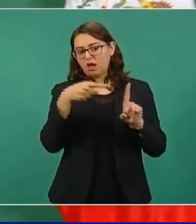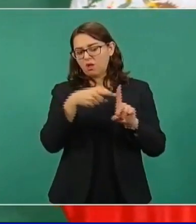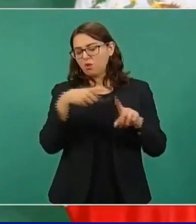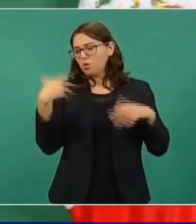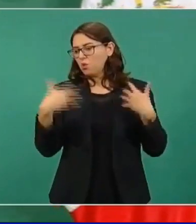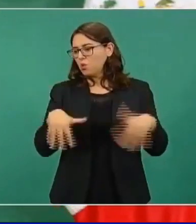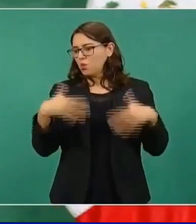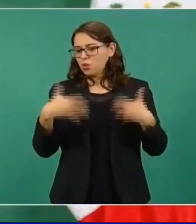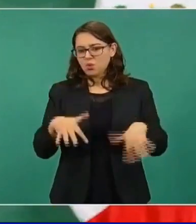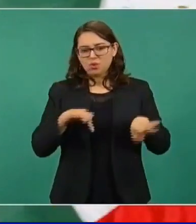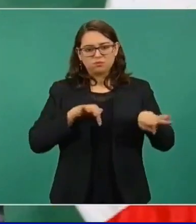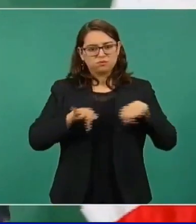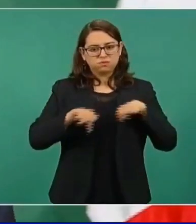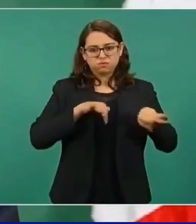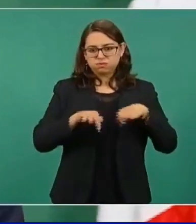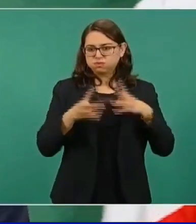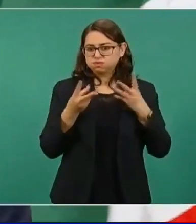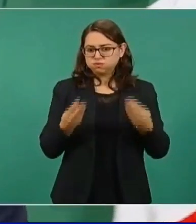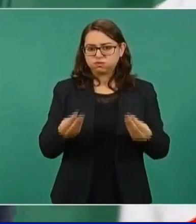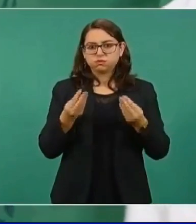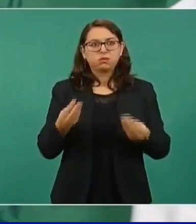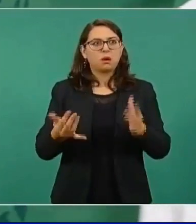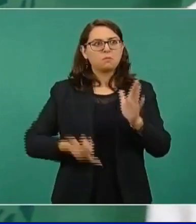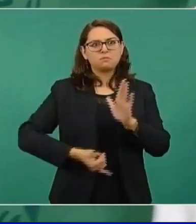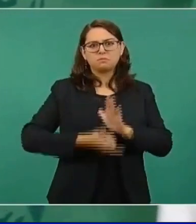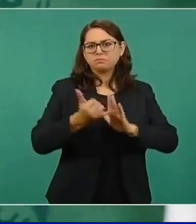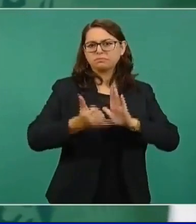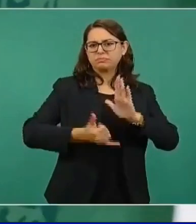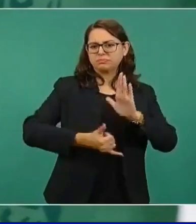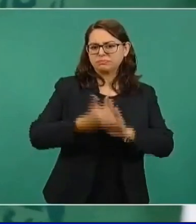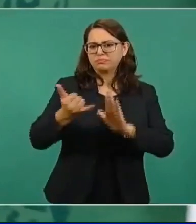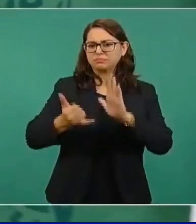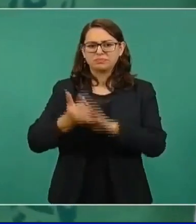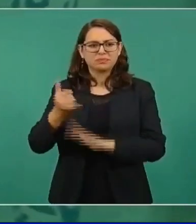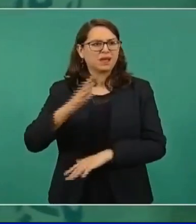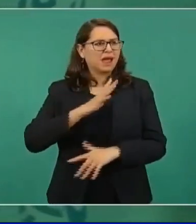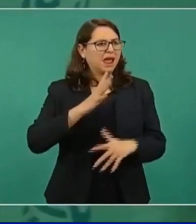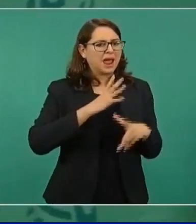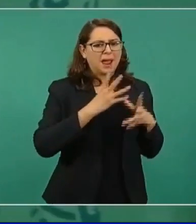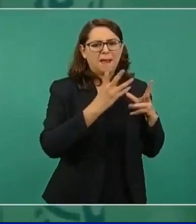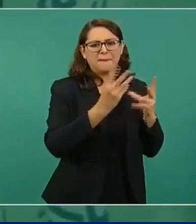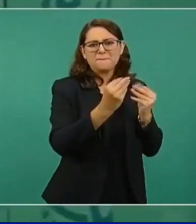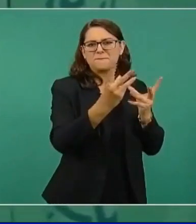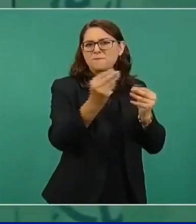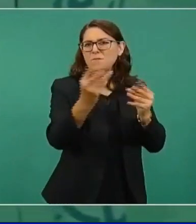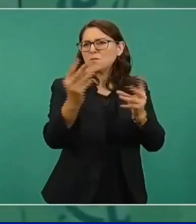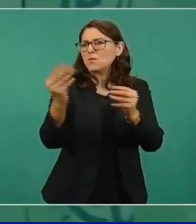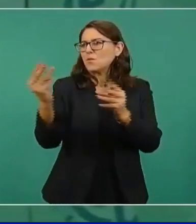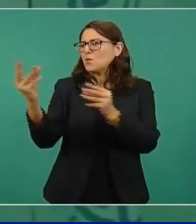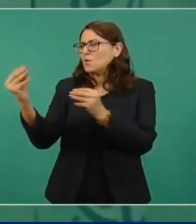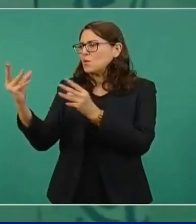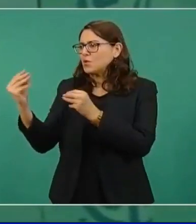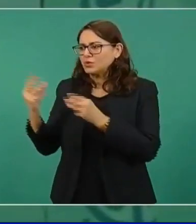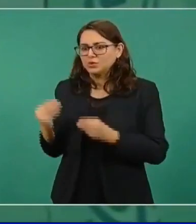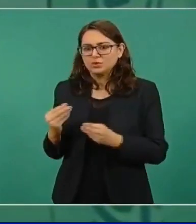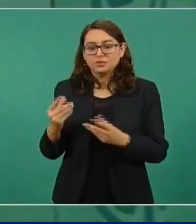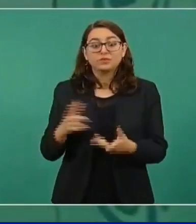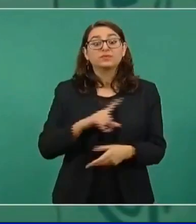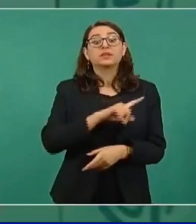Entonces, existe toda esa infraestructura que fue lo que debieron